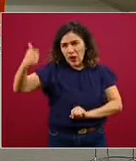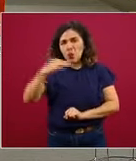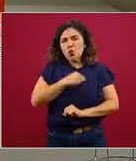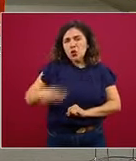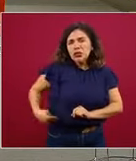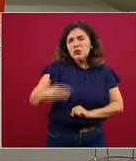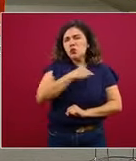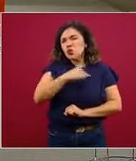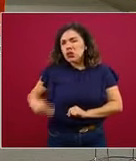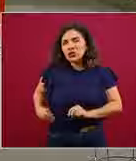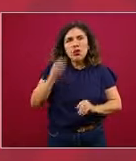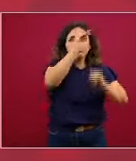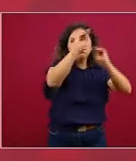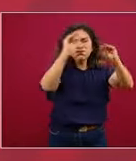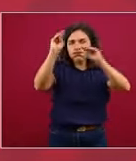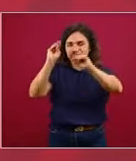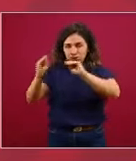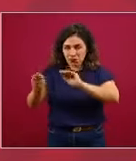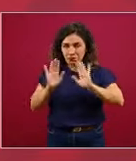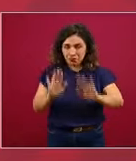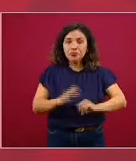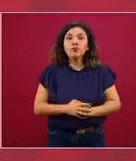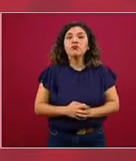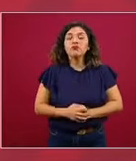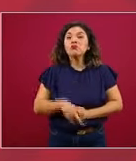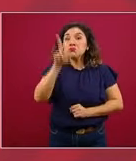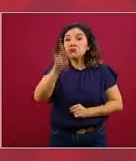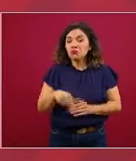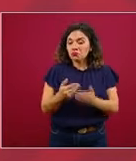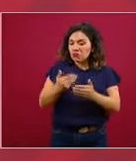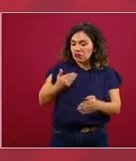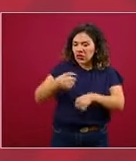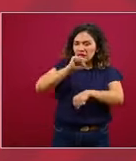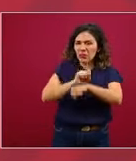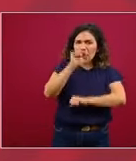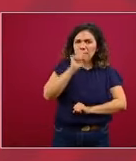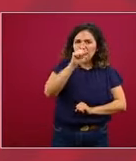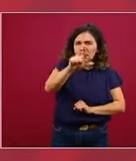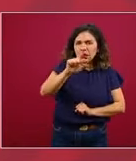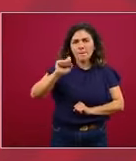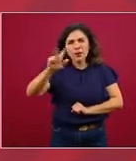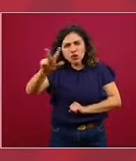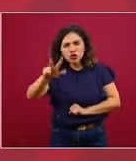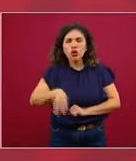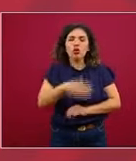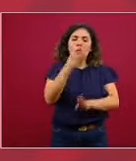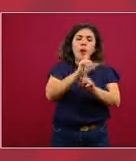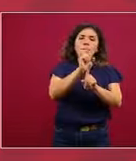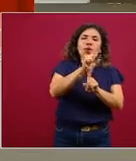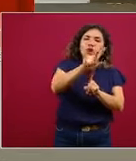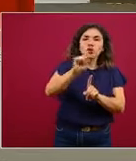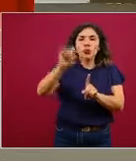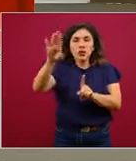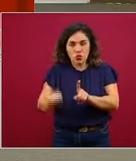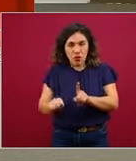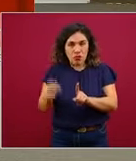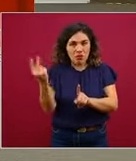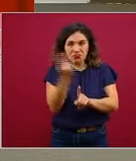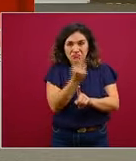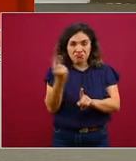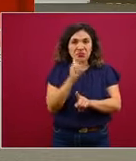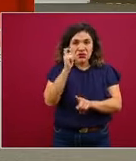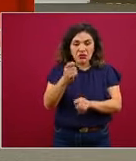municipios y de sus localidades. Efectivamente, desde la semana 27 a la 28 y de la 28 a la 29, que son las que están